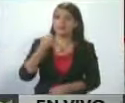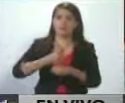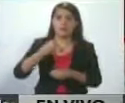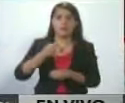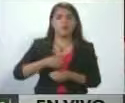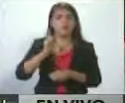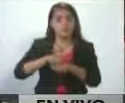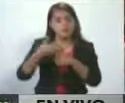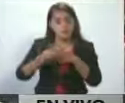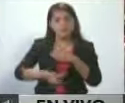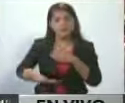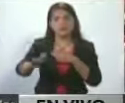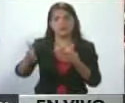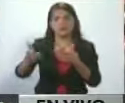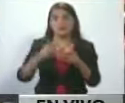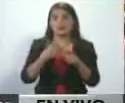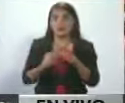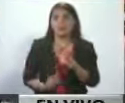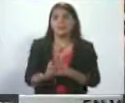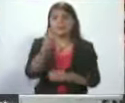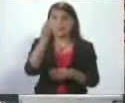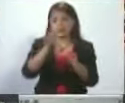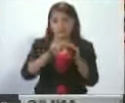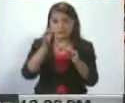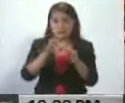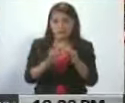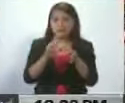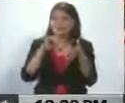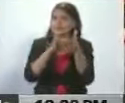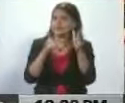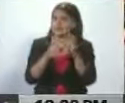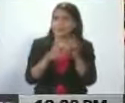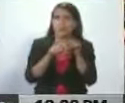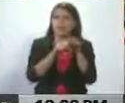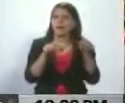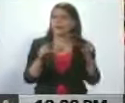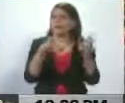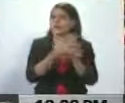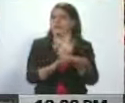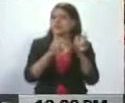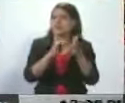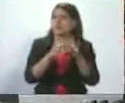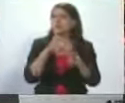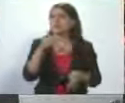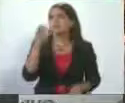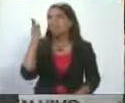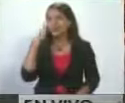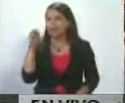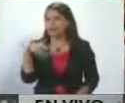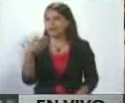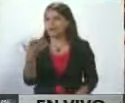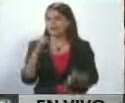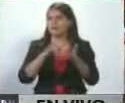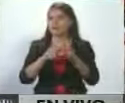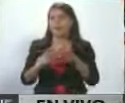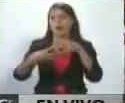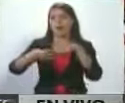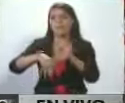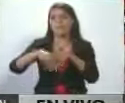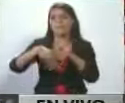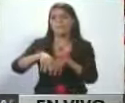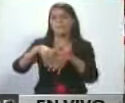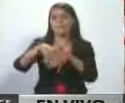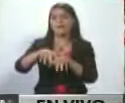por delante. Y ese 1 de septiembre terminó siendo para ellos, ¿saben qué? Una marcha en el